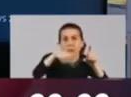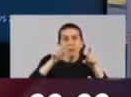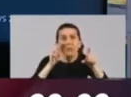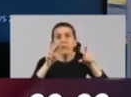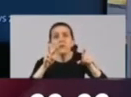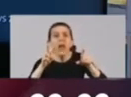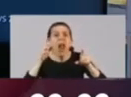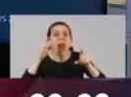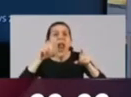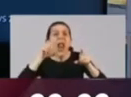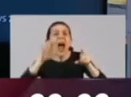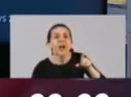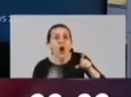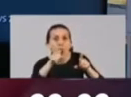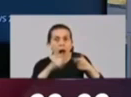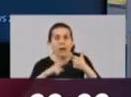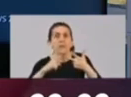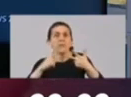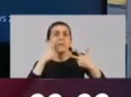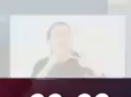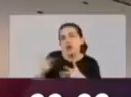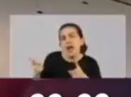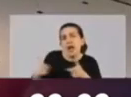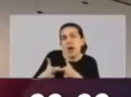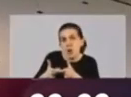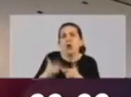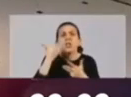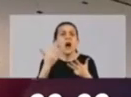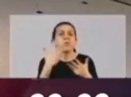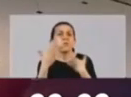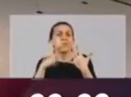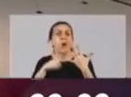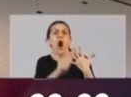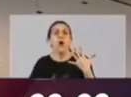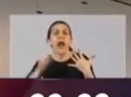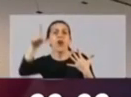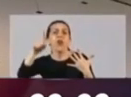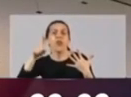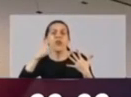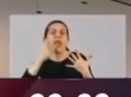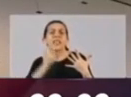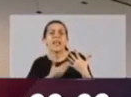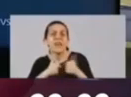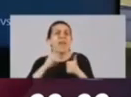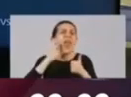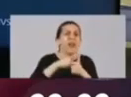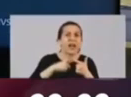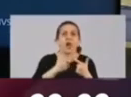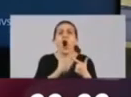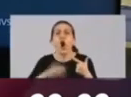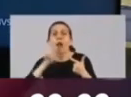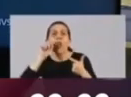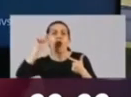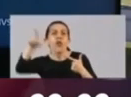lo que pasa en La Rioja. Miren lo que pasa en Río Negro. Hablé con el gobernador de Santa Fe, hablé con el gobernador de Entre Ríos, hablé con el